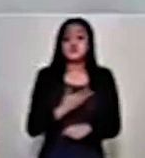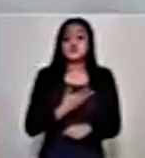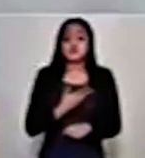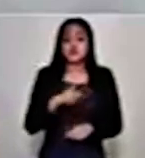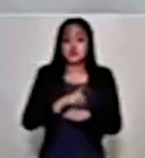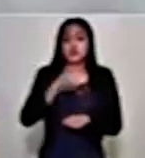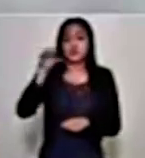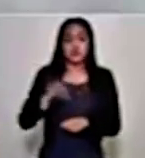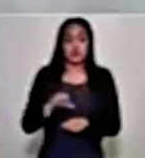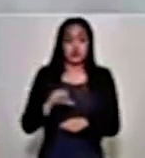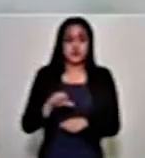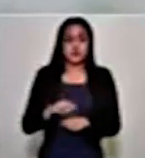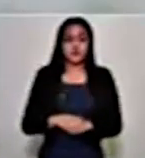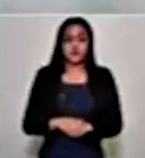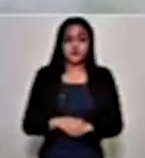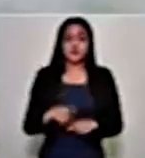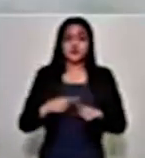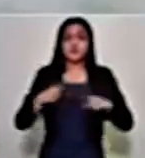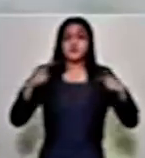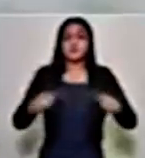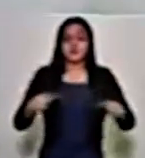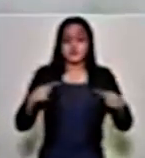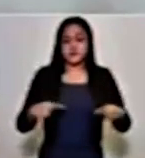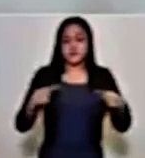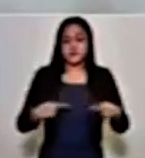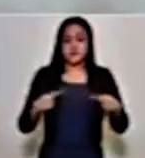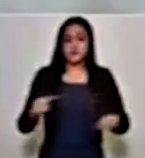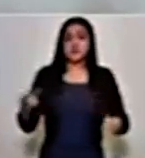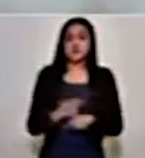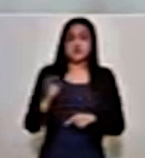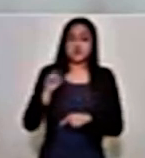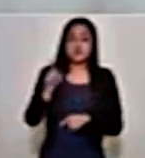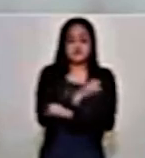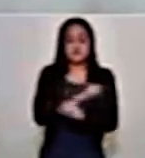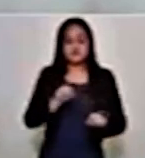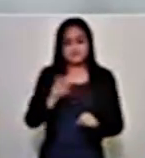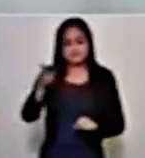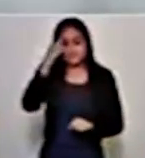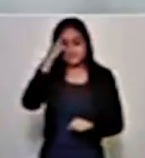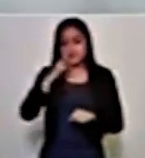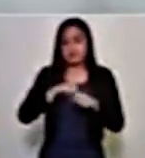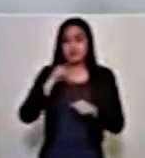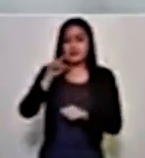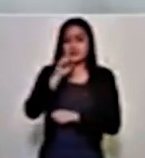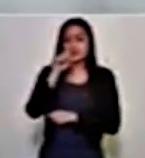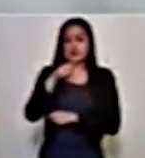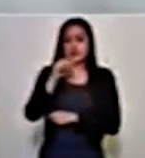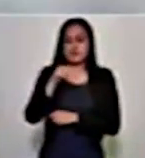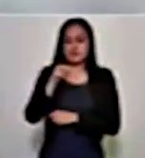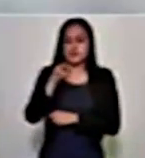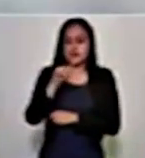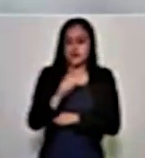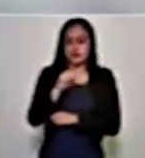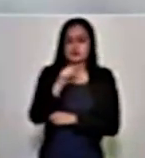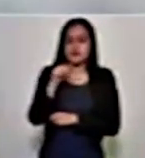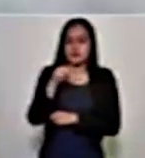Al día de hoy, de los pacientes por el siniestro de la explosión en Santa María, Zacatepec,